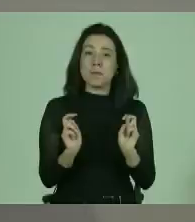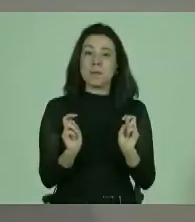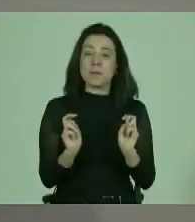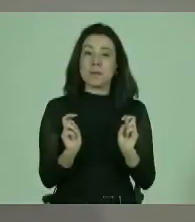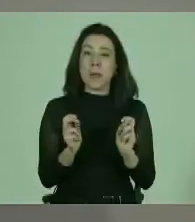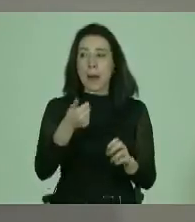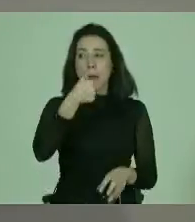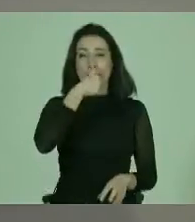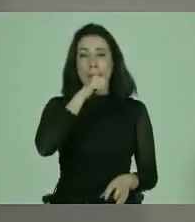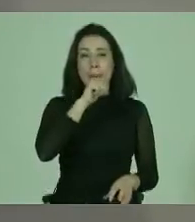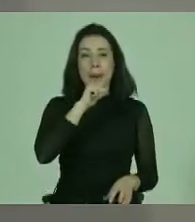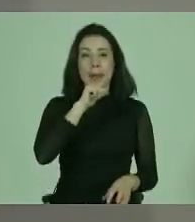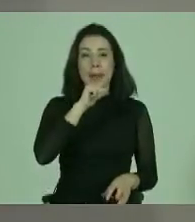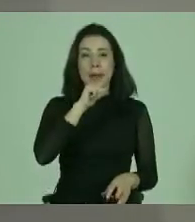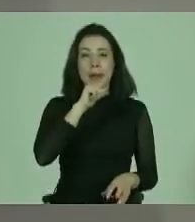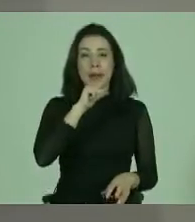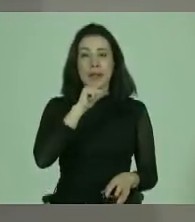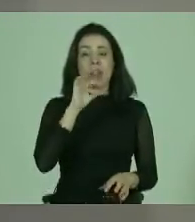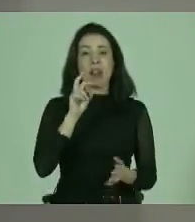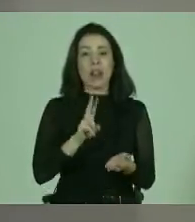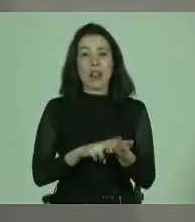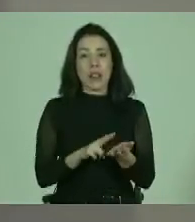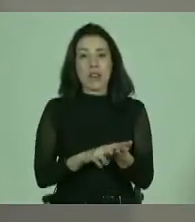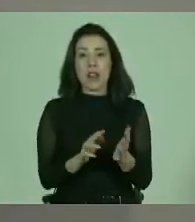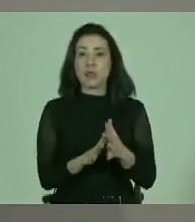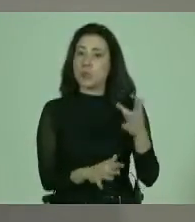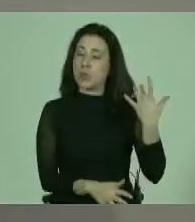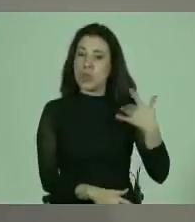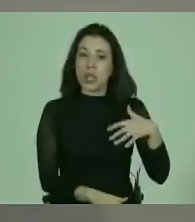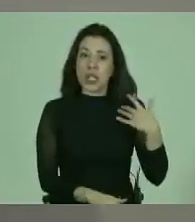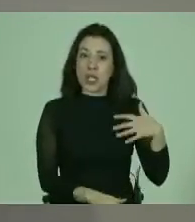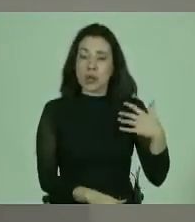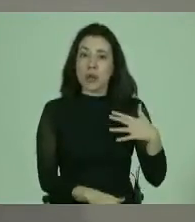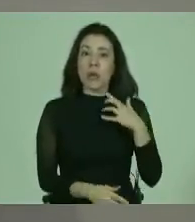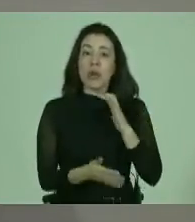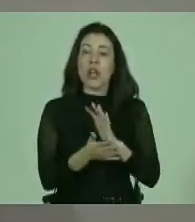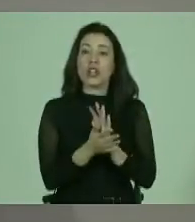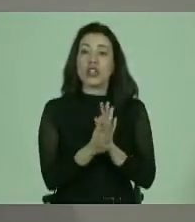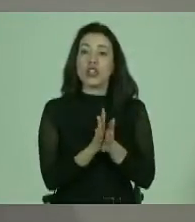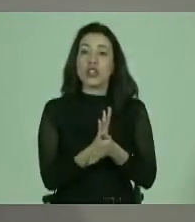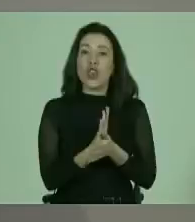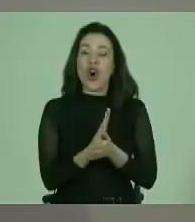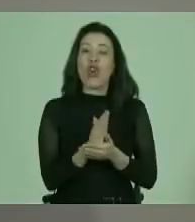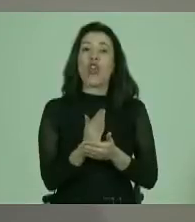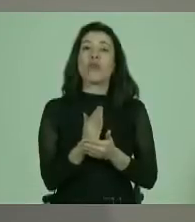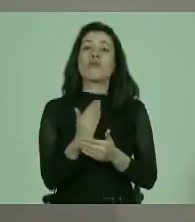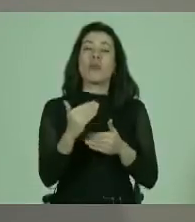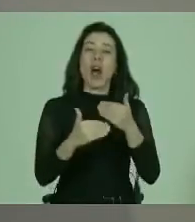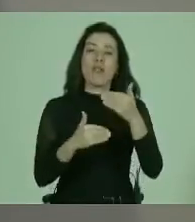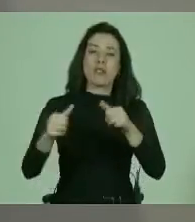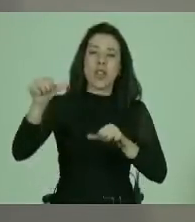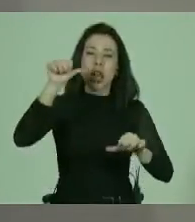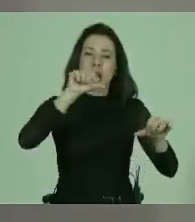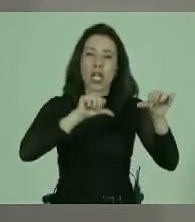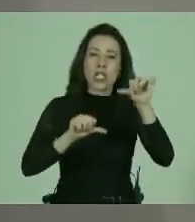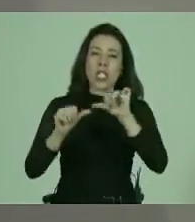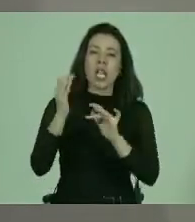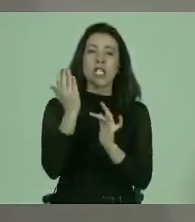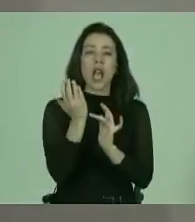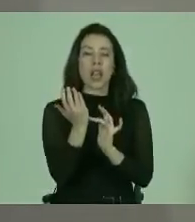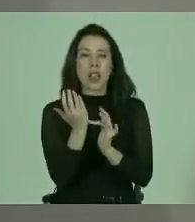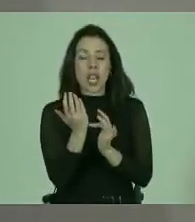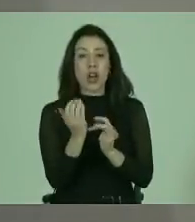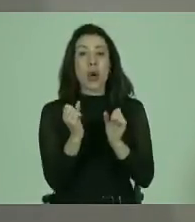de lo privado pues es realmente relevante porque todo lo que son progresos de la ciencia de la tecnología